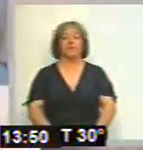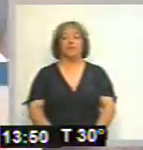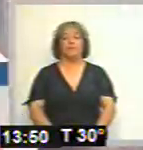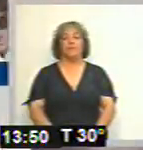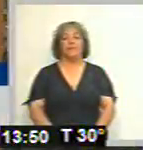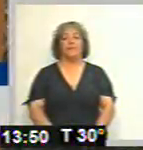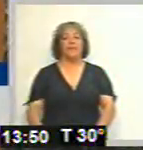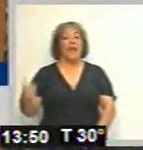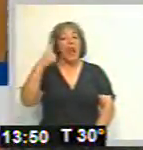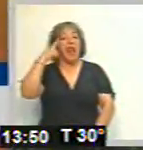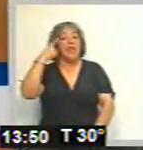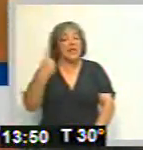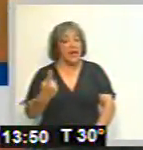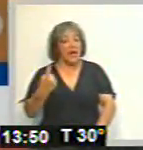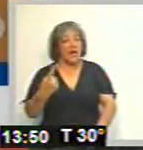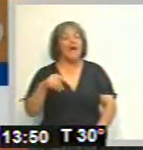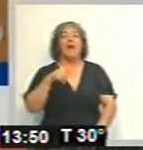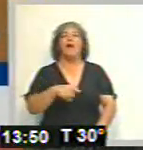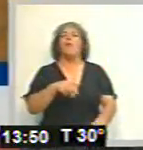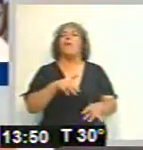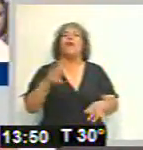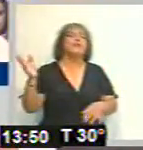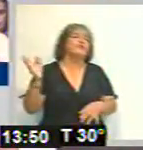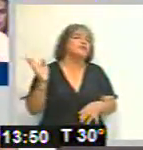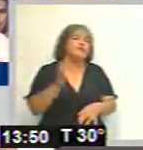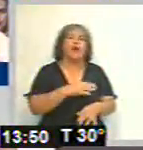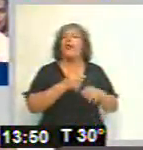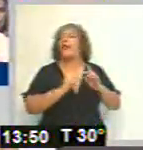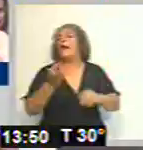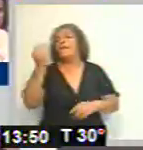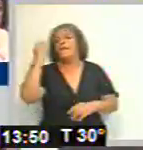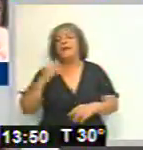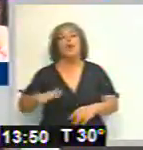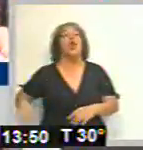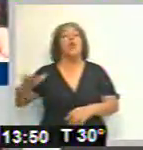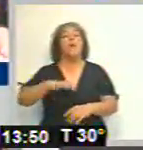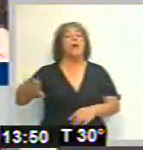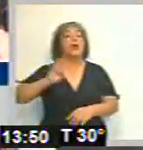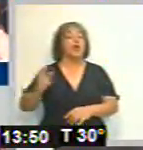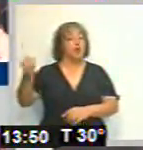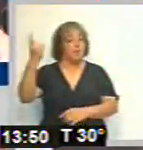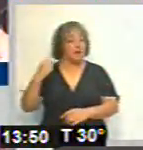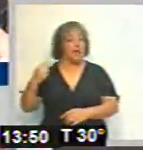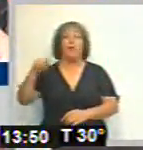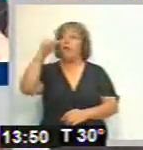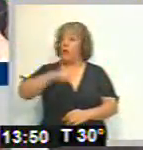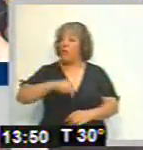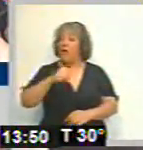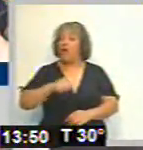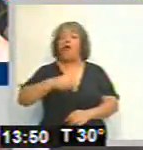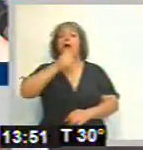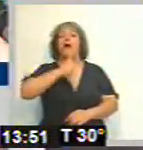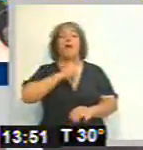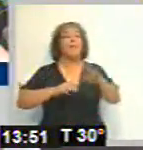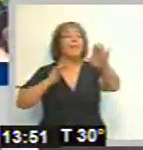La idea es llegar a, como lo hicimos también en todo momento en los barrios durante el año pasado, hoy lo vamos a hacer en los natatorios